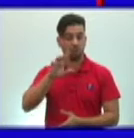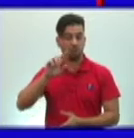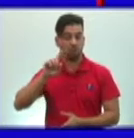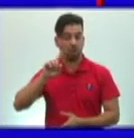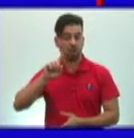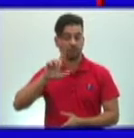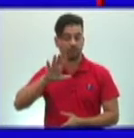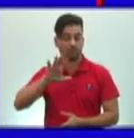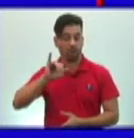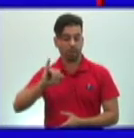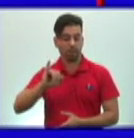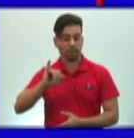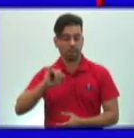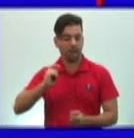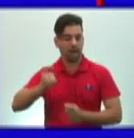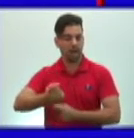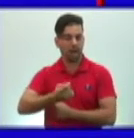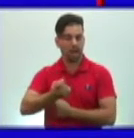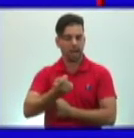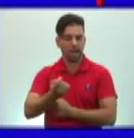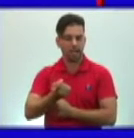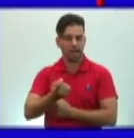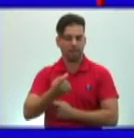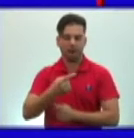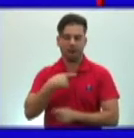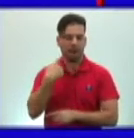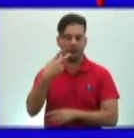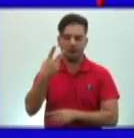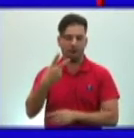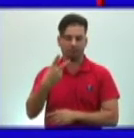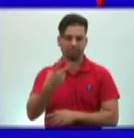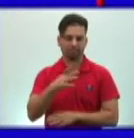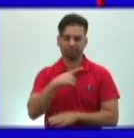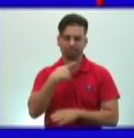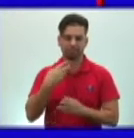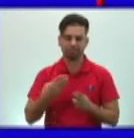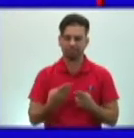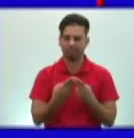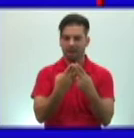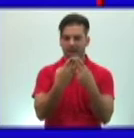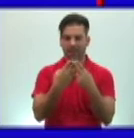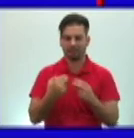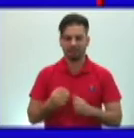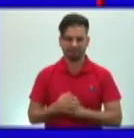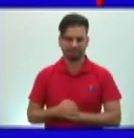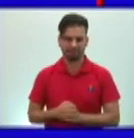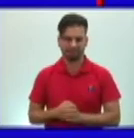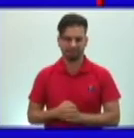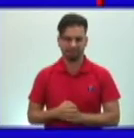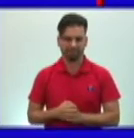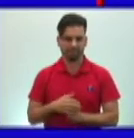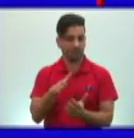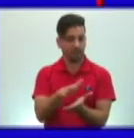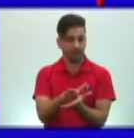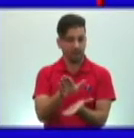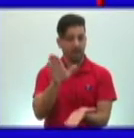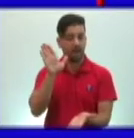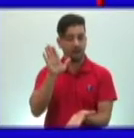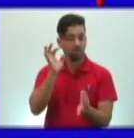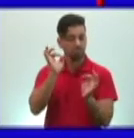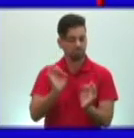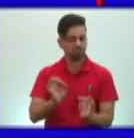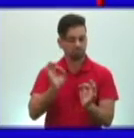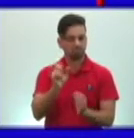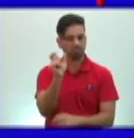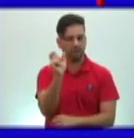principio comportamental, es decir, lo prometido, la palabra empeñada siempre ha de cumplirse.